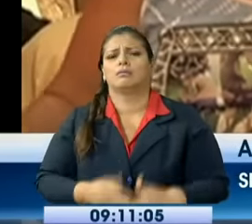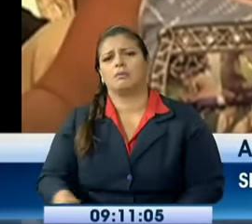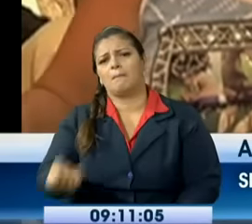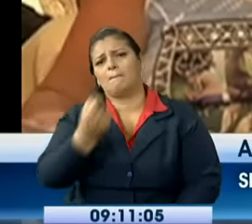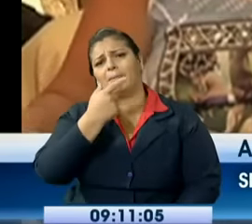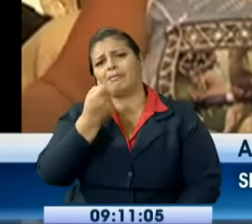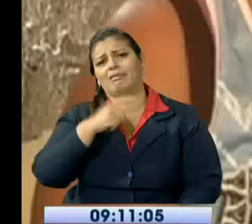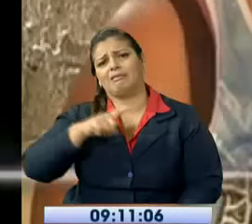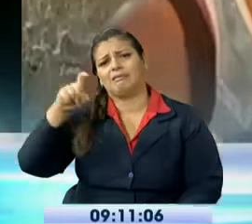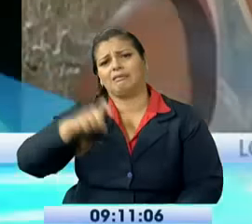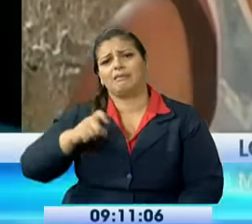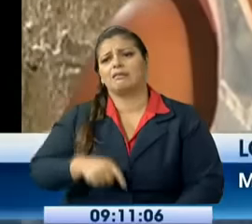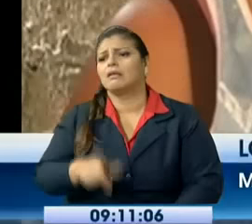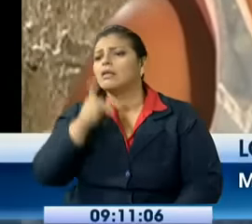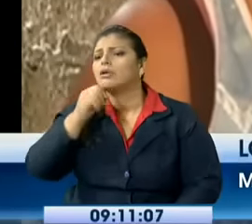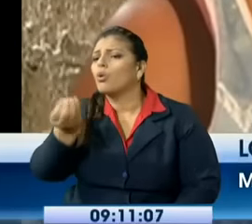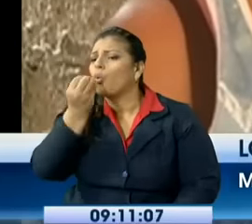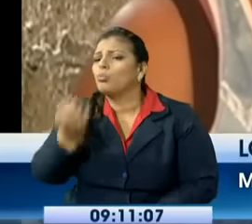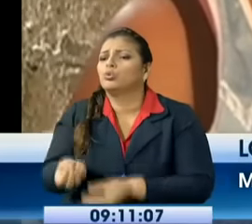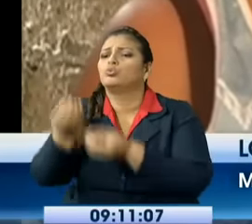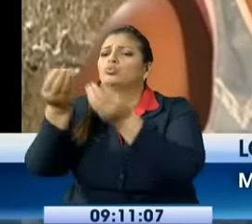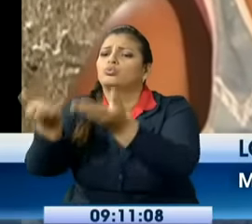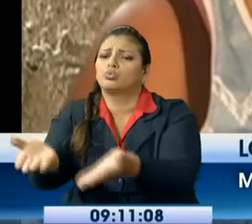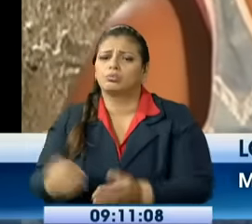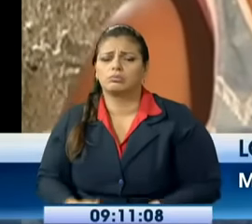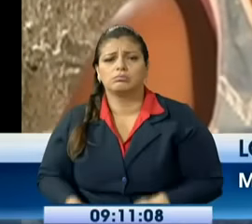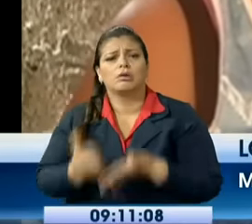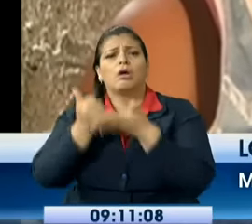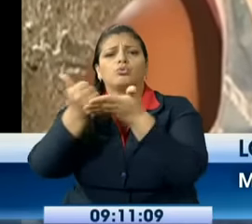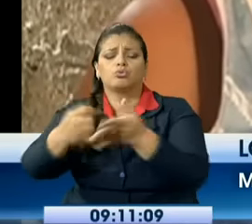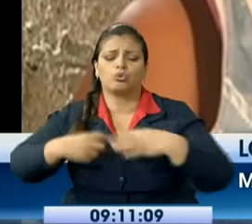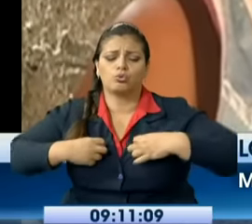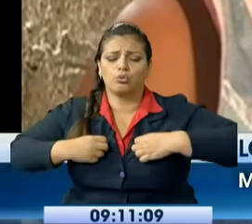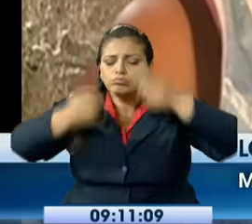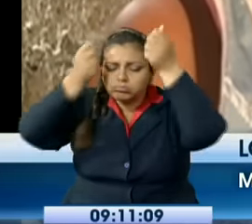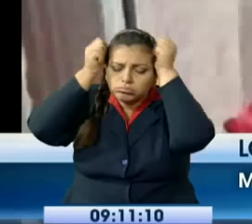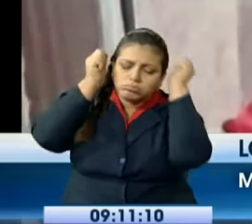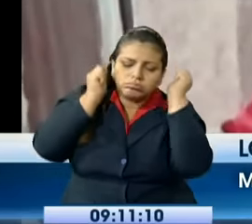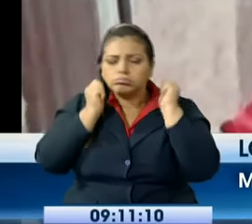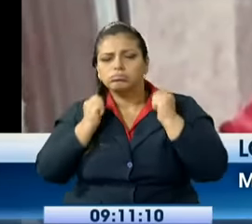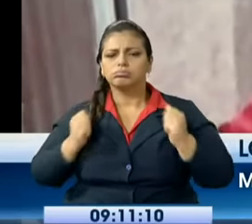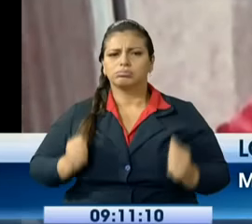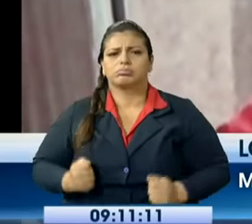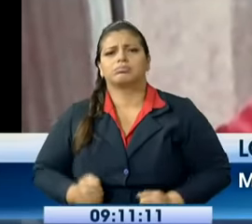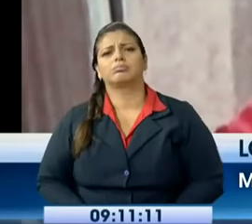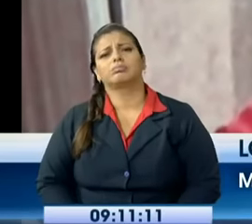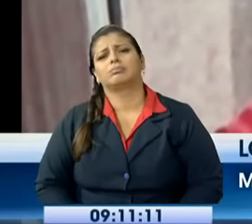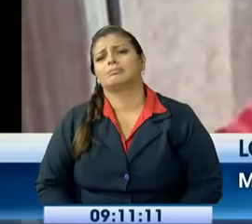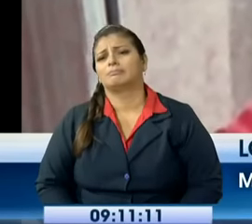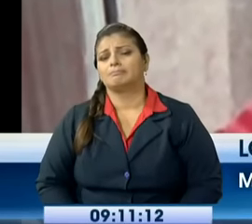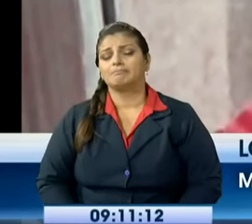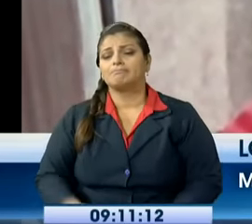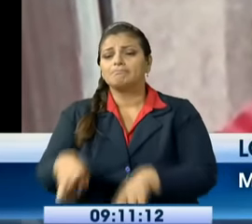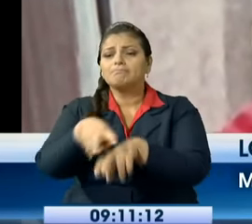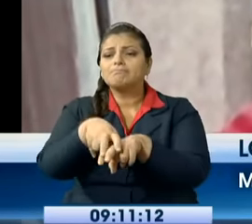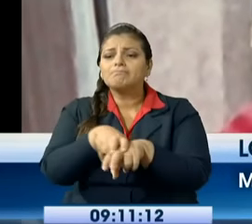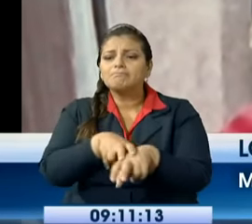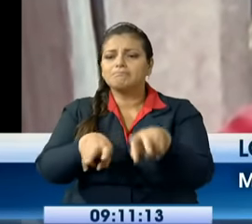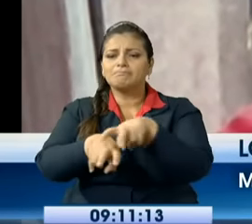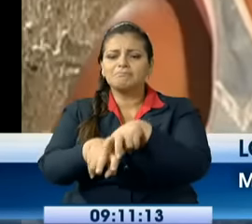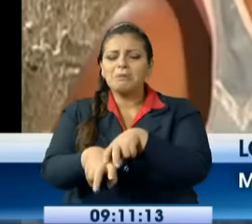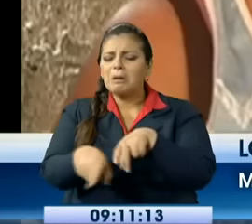a dar de comer a mi hijito? ¿Quién lo va a ayudar a vestirse? Él necesita ayuda hasta para eso, porque él se pone sus zapatillitas al revés, su ropita